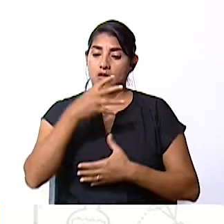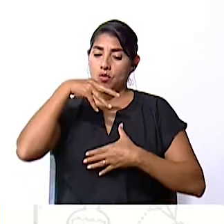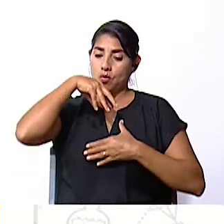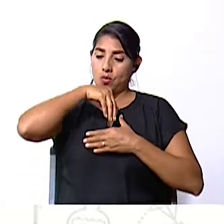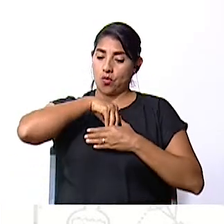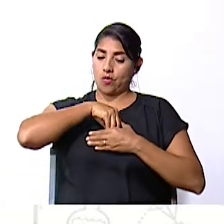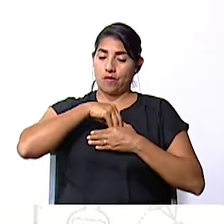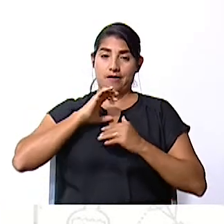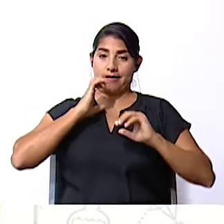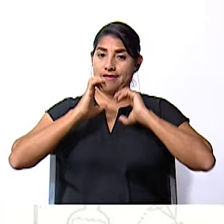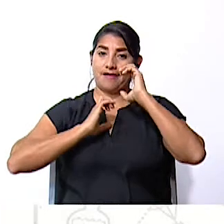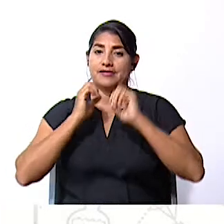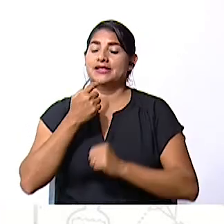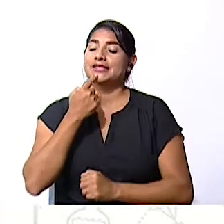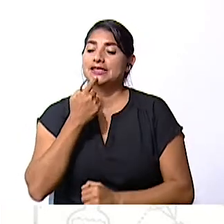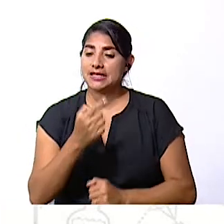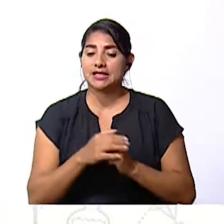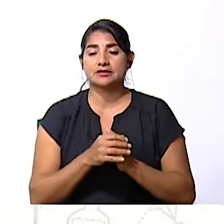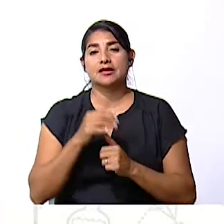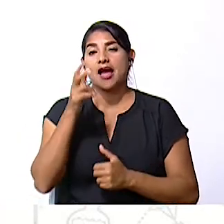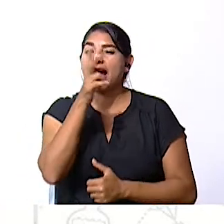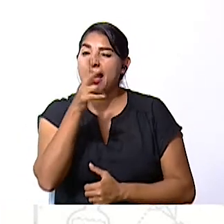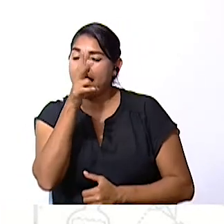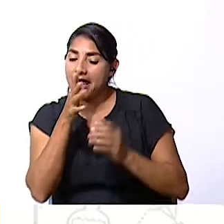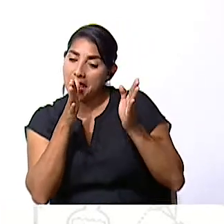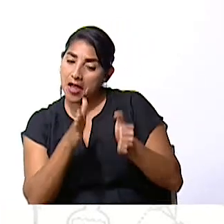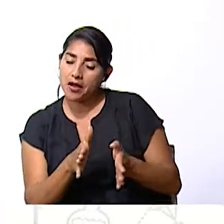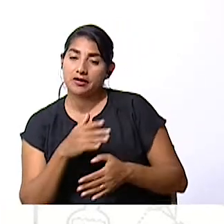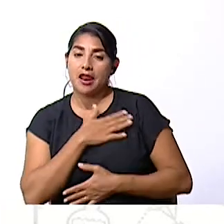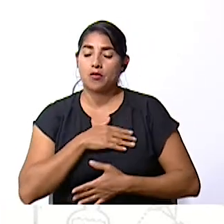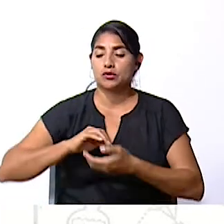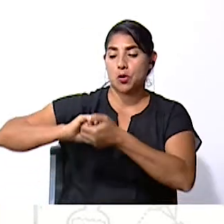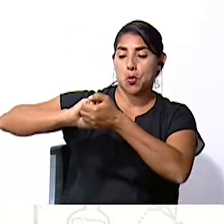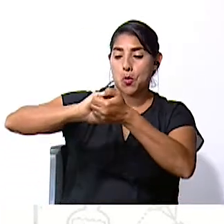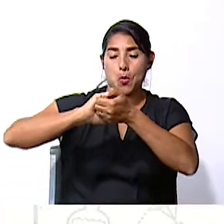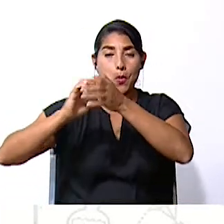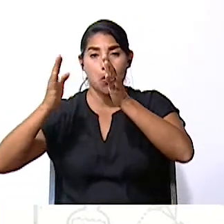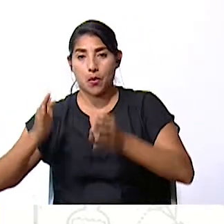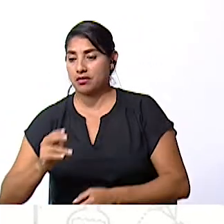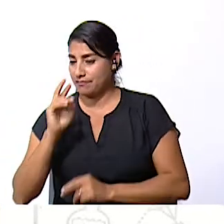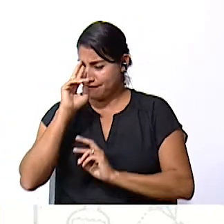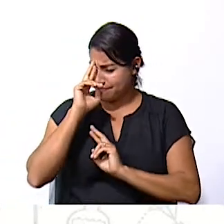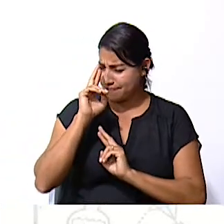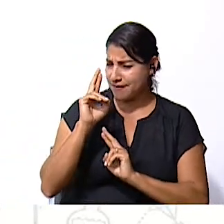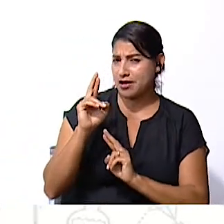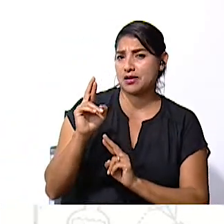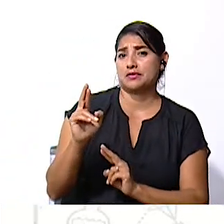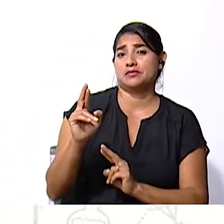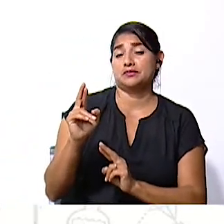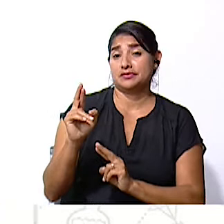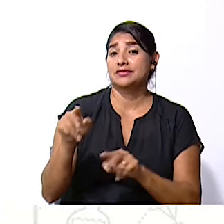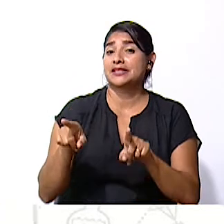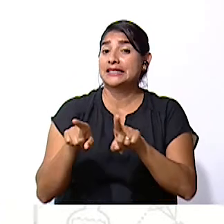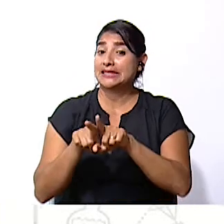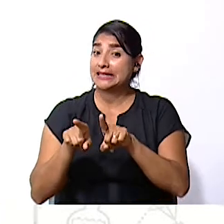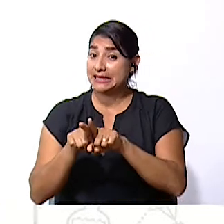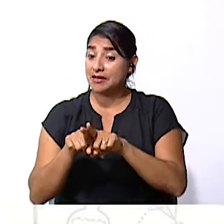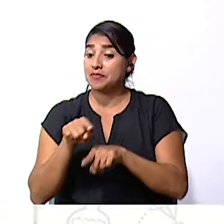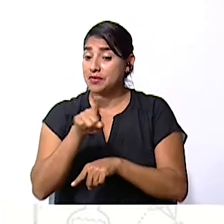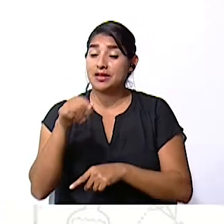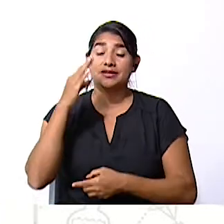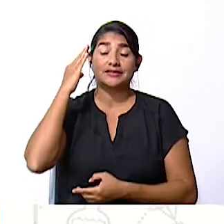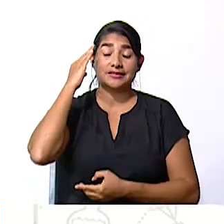nos menciona que es bromista, solidario, respetuoso y es consciente de